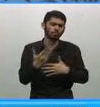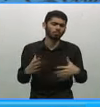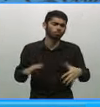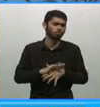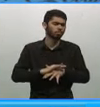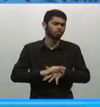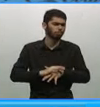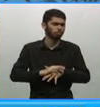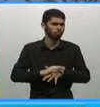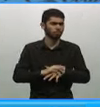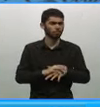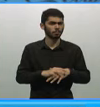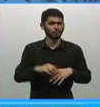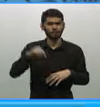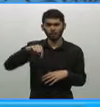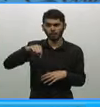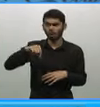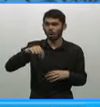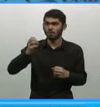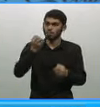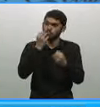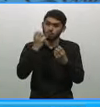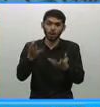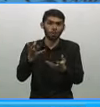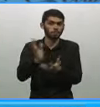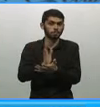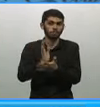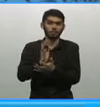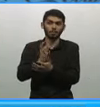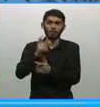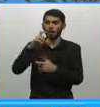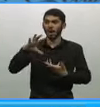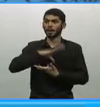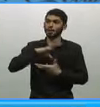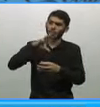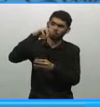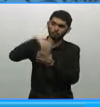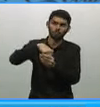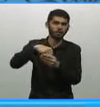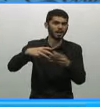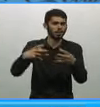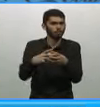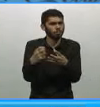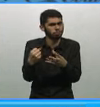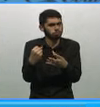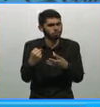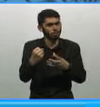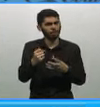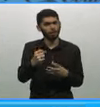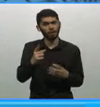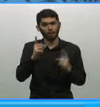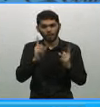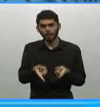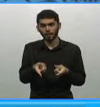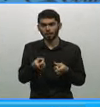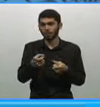no solamente para bien desde el punto de vista de la institución donde le ha tocado ir a jugar, sino también por el